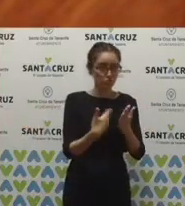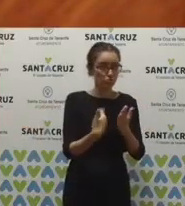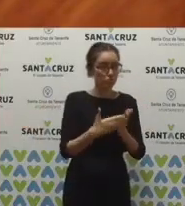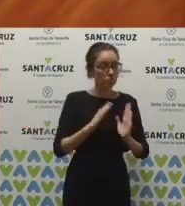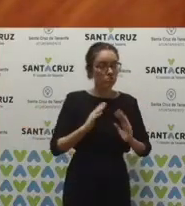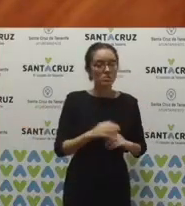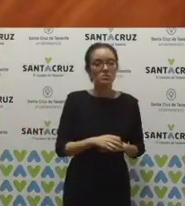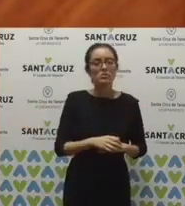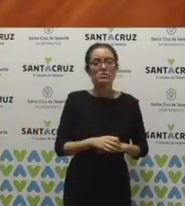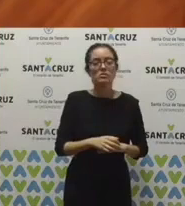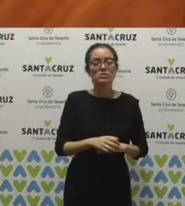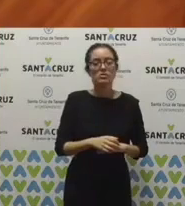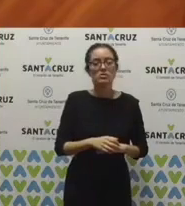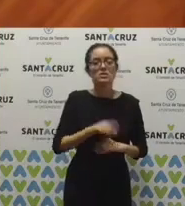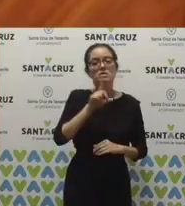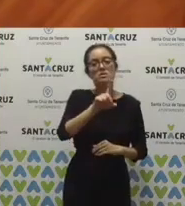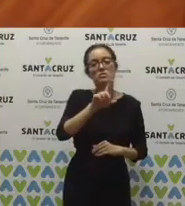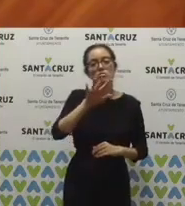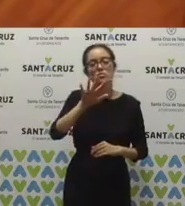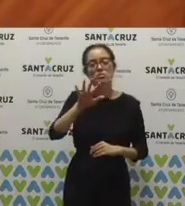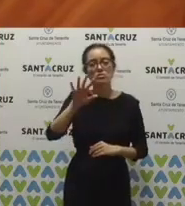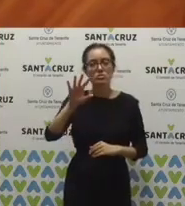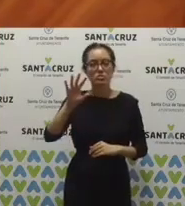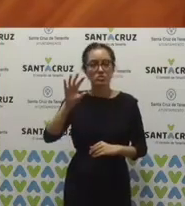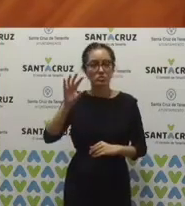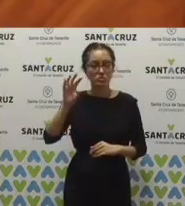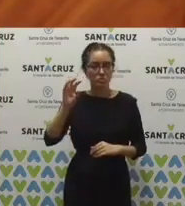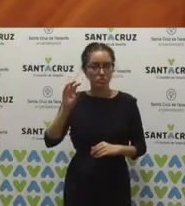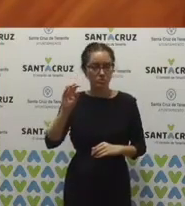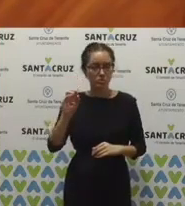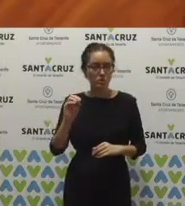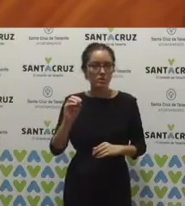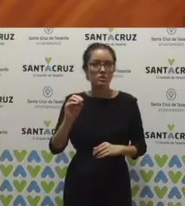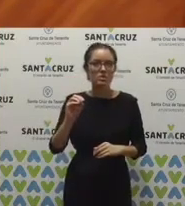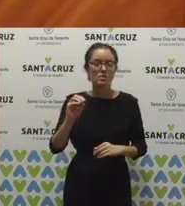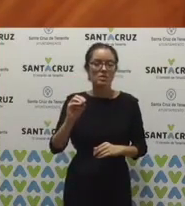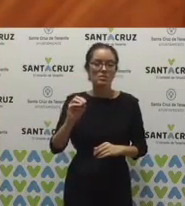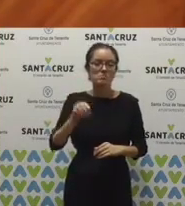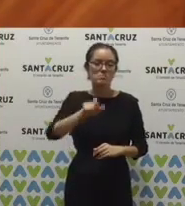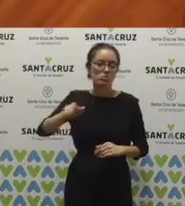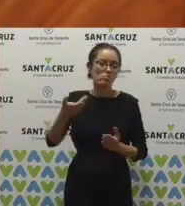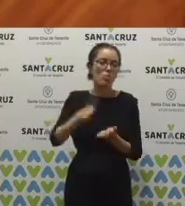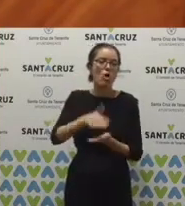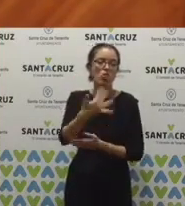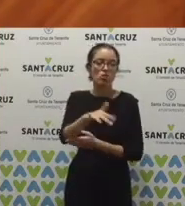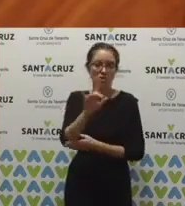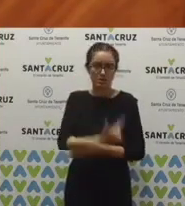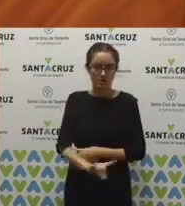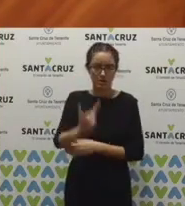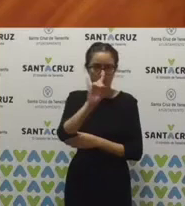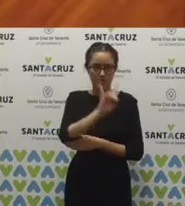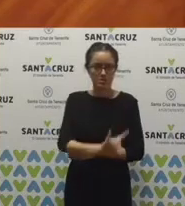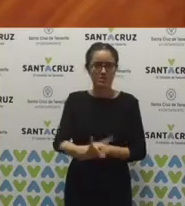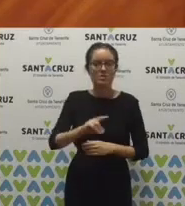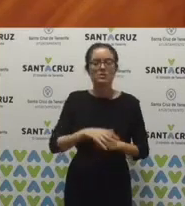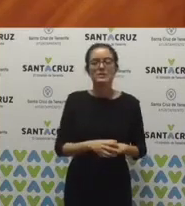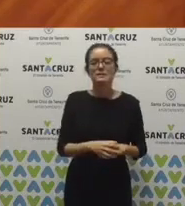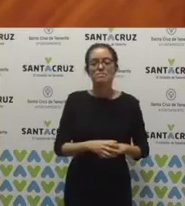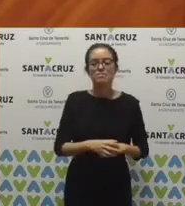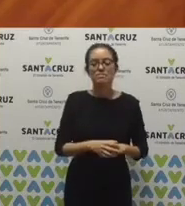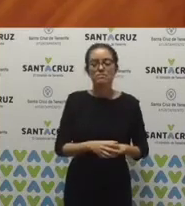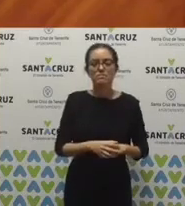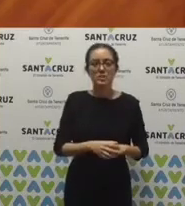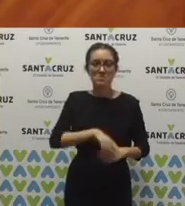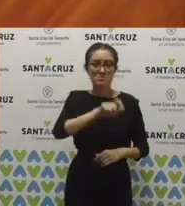hasta más de ellos 150 más de 150 en canarias esto nos ha sumido a los municipios a la sociedad